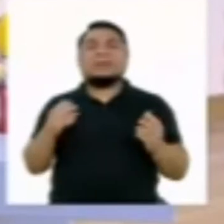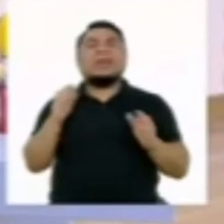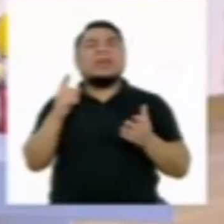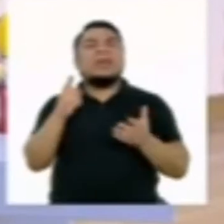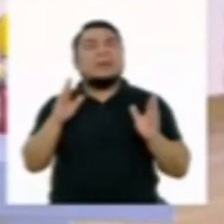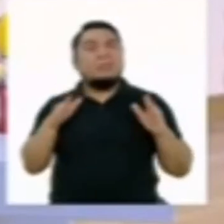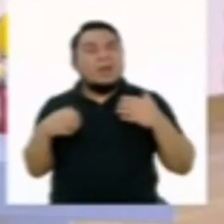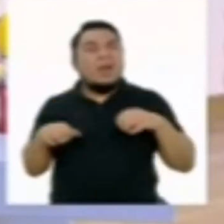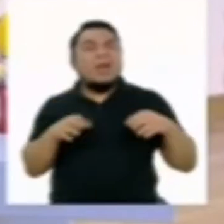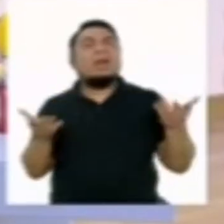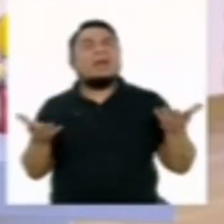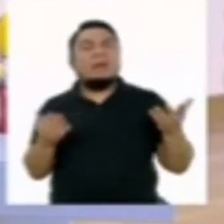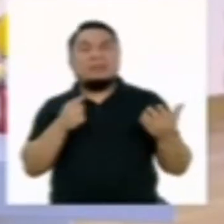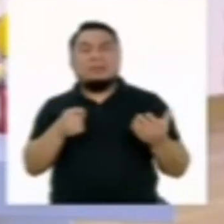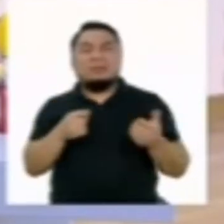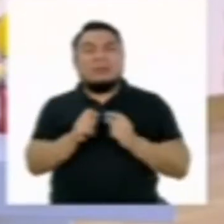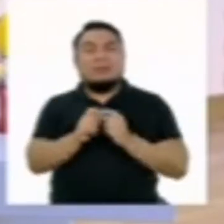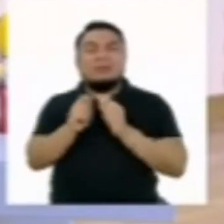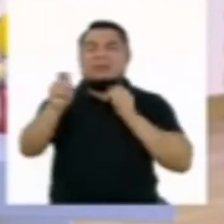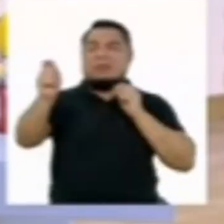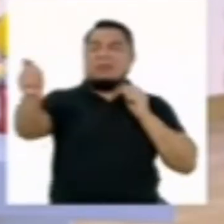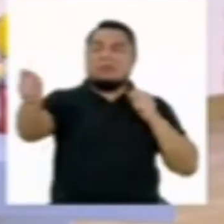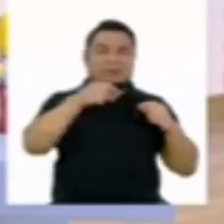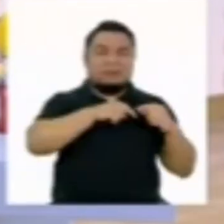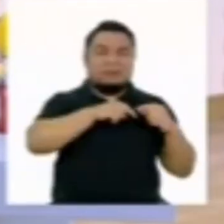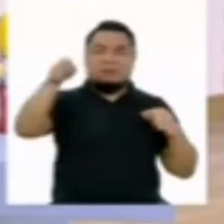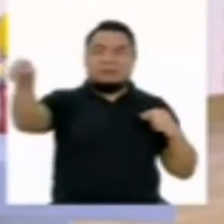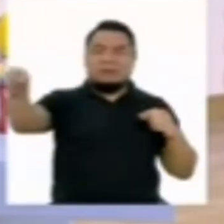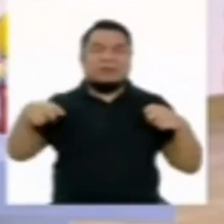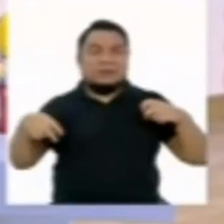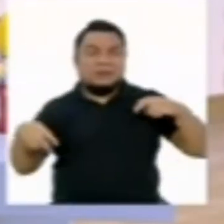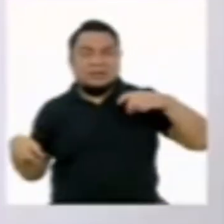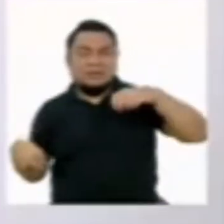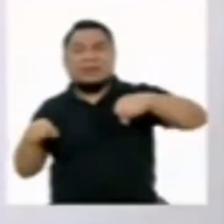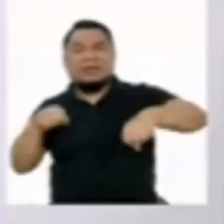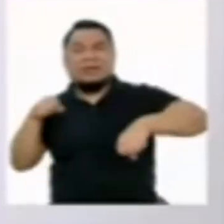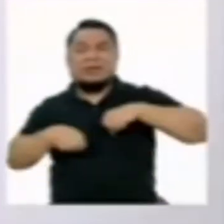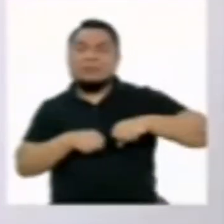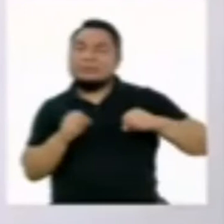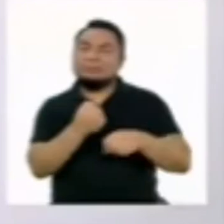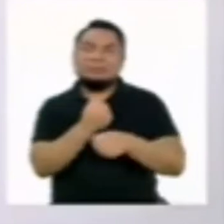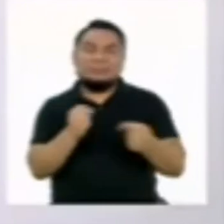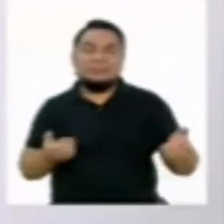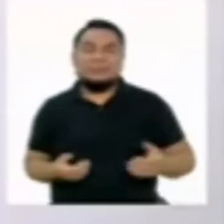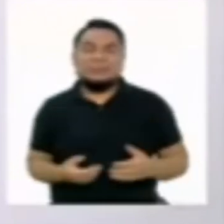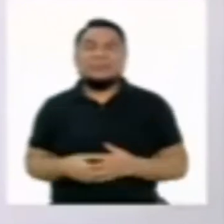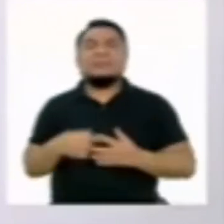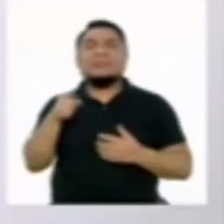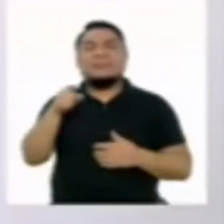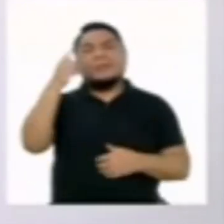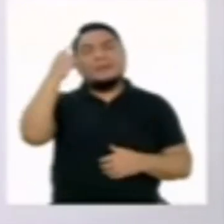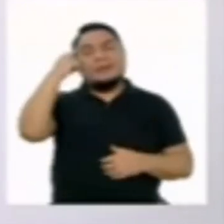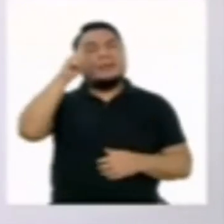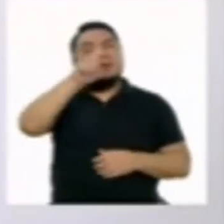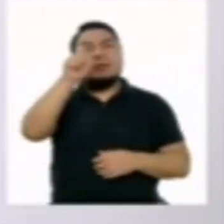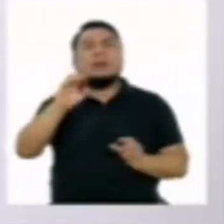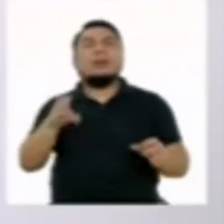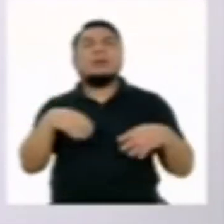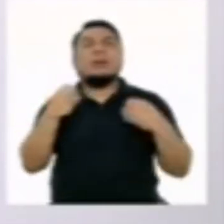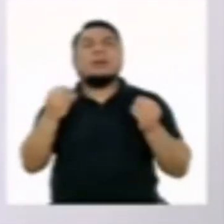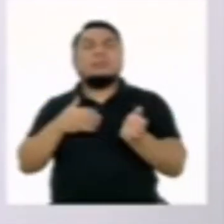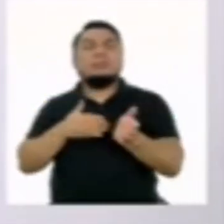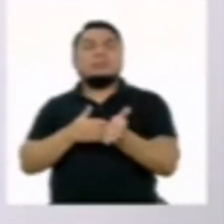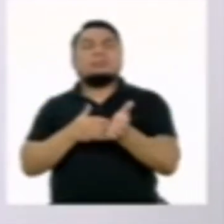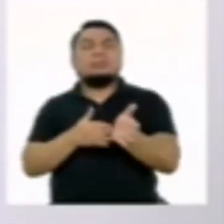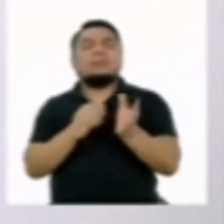podrían hacer si hay distancias demasiado largas para hacer caminadas o ir en bici? Podemos empezar por preguntarnos por qué ocurre la